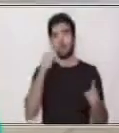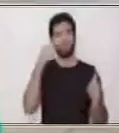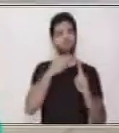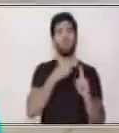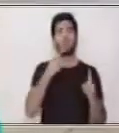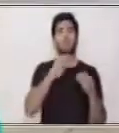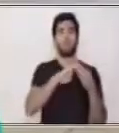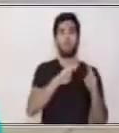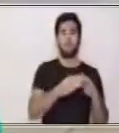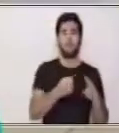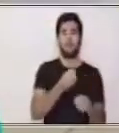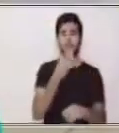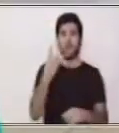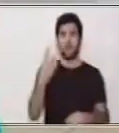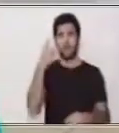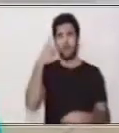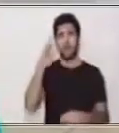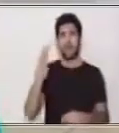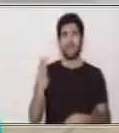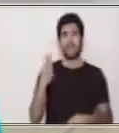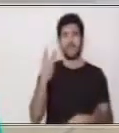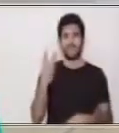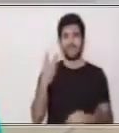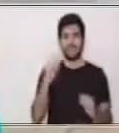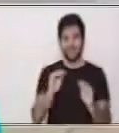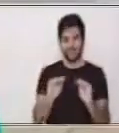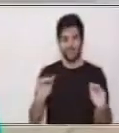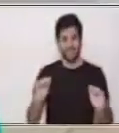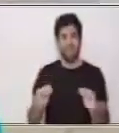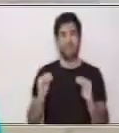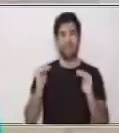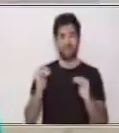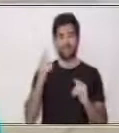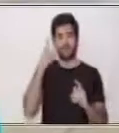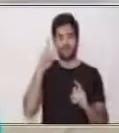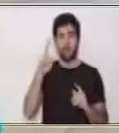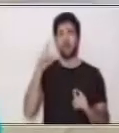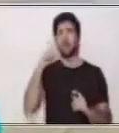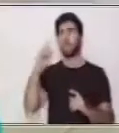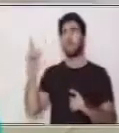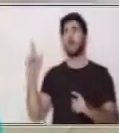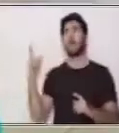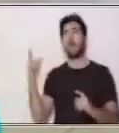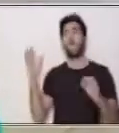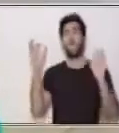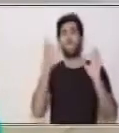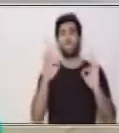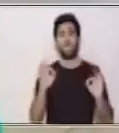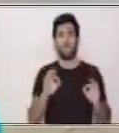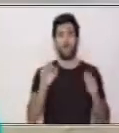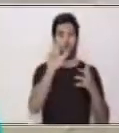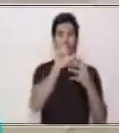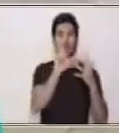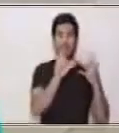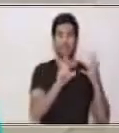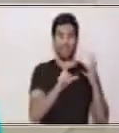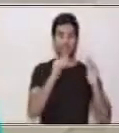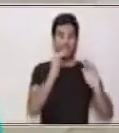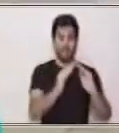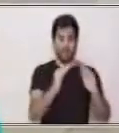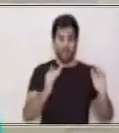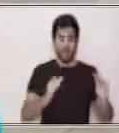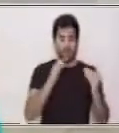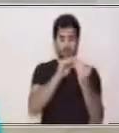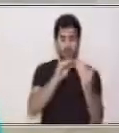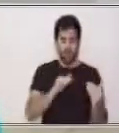a matemática de tercer grado de primaria, características de sólidos geométricos. Para lo cual